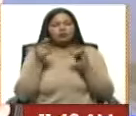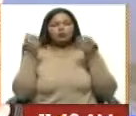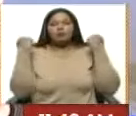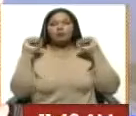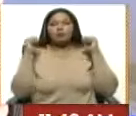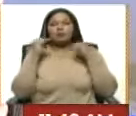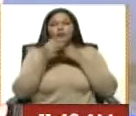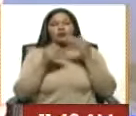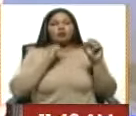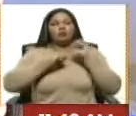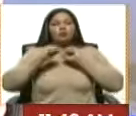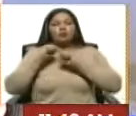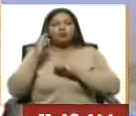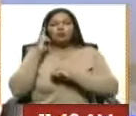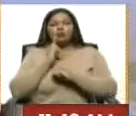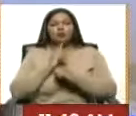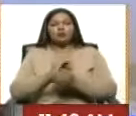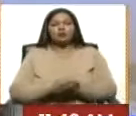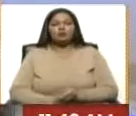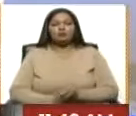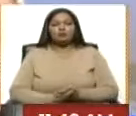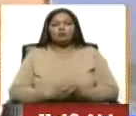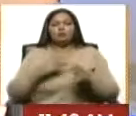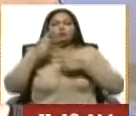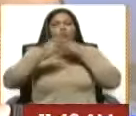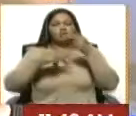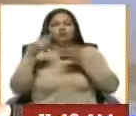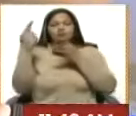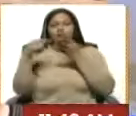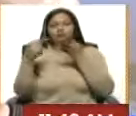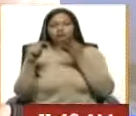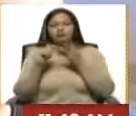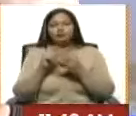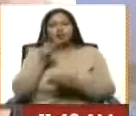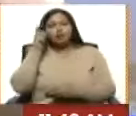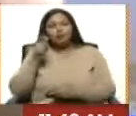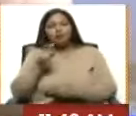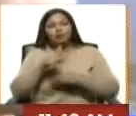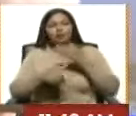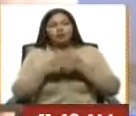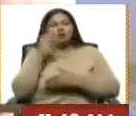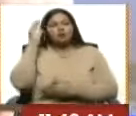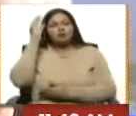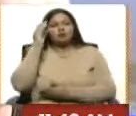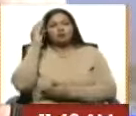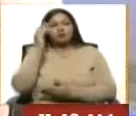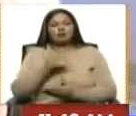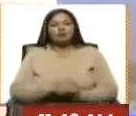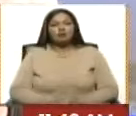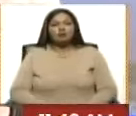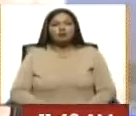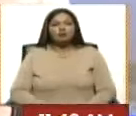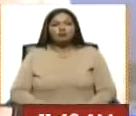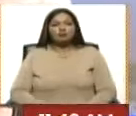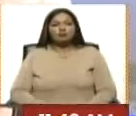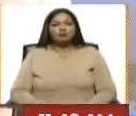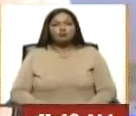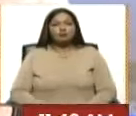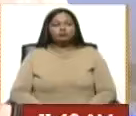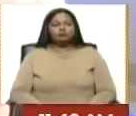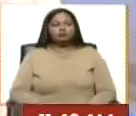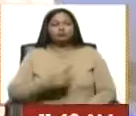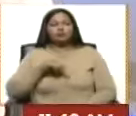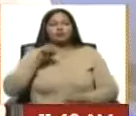preparando como movimiento bolivariano, como proceso, etcétera, y el pueblo cada vez está más consciente. Creo que las ofensivas que hemos hecho en